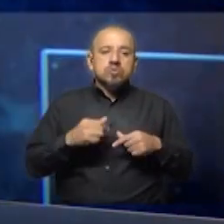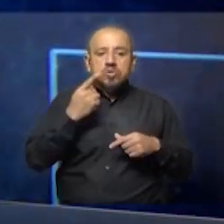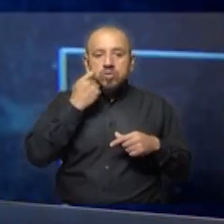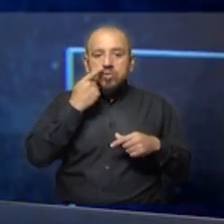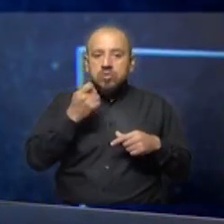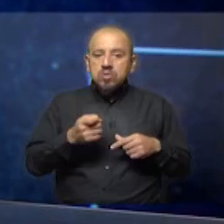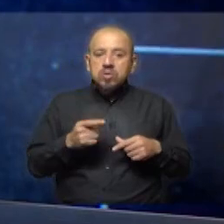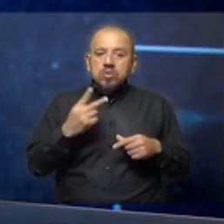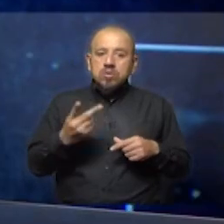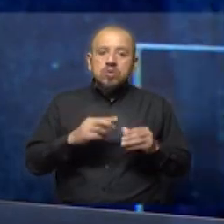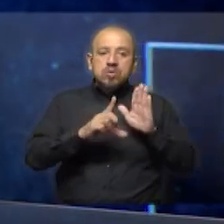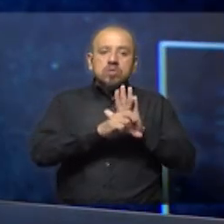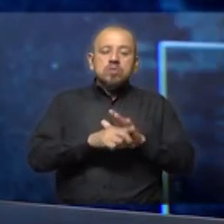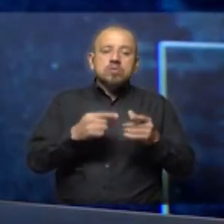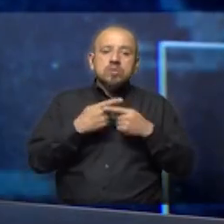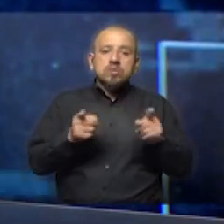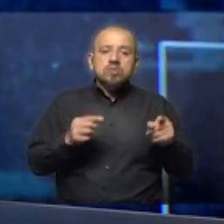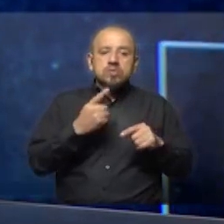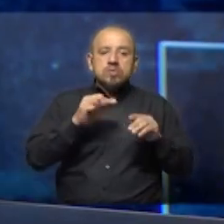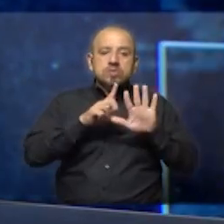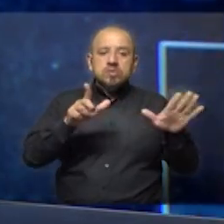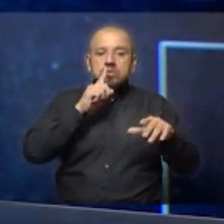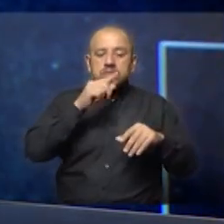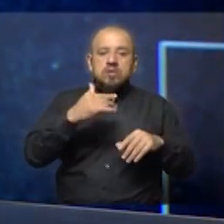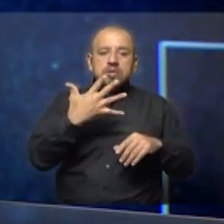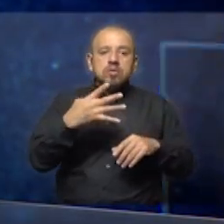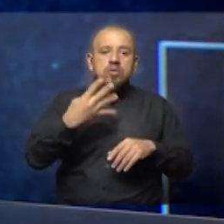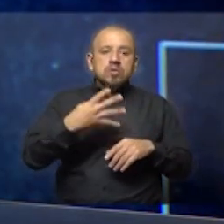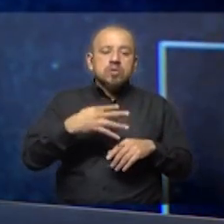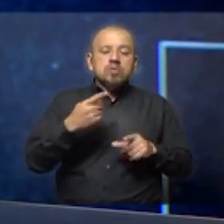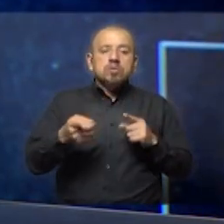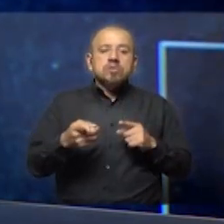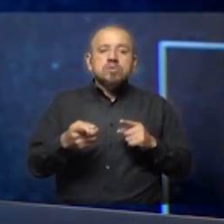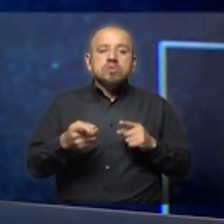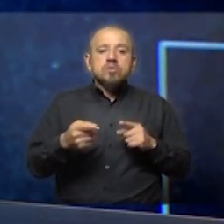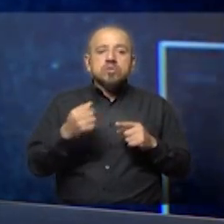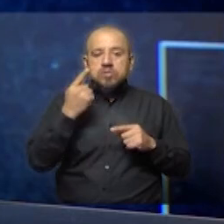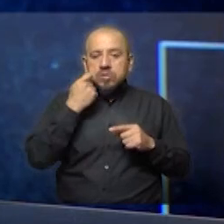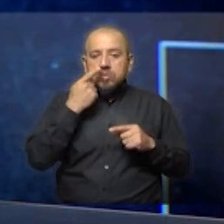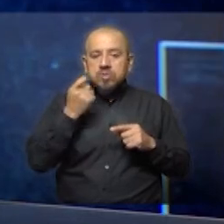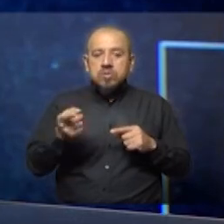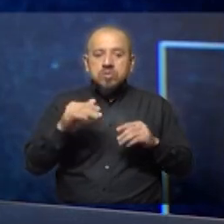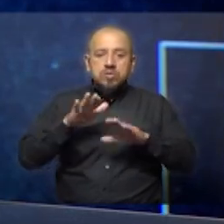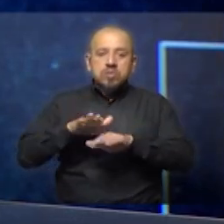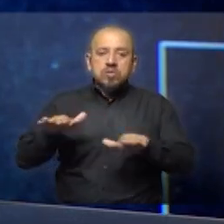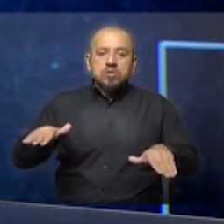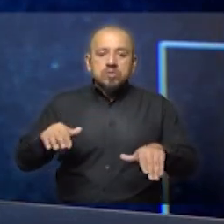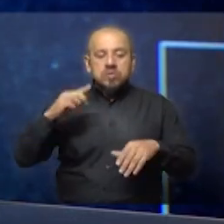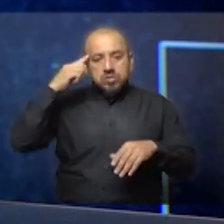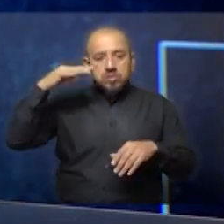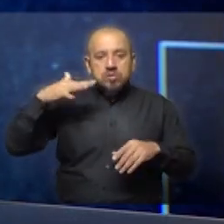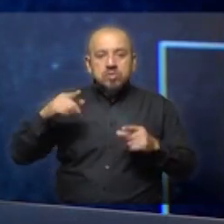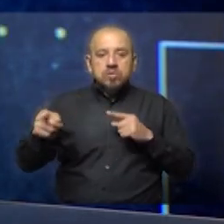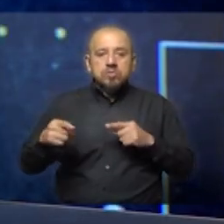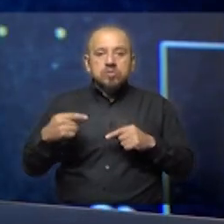hombres son dos leyes diferentes la ley 17.514 que ampara a los hombres a los niños a los adolescentes